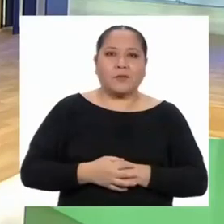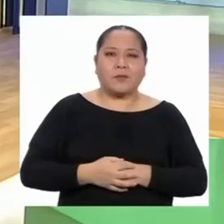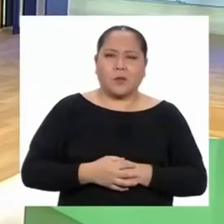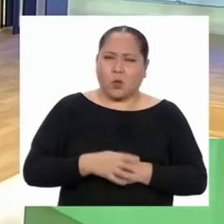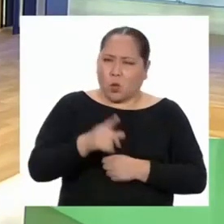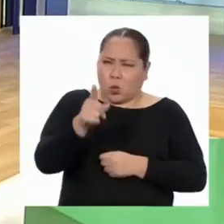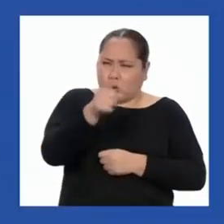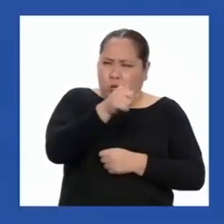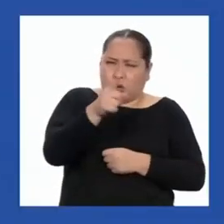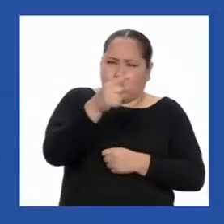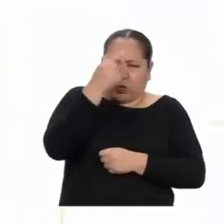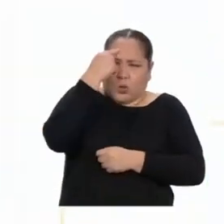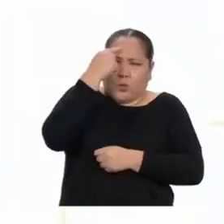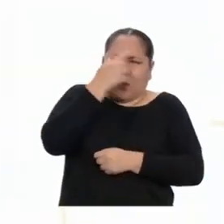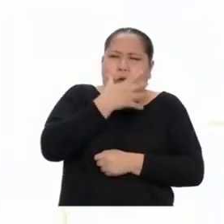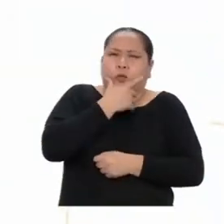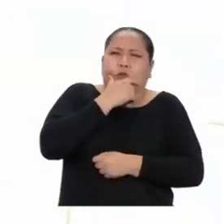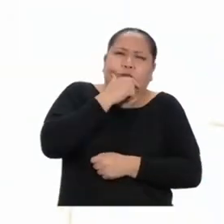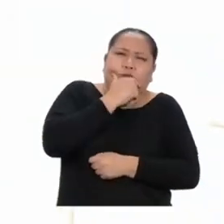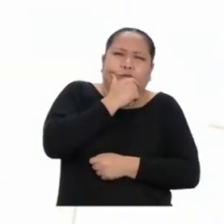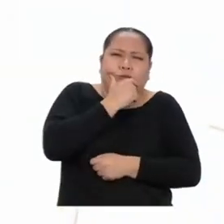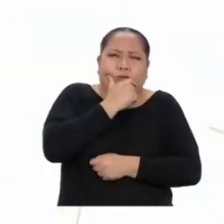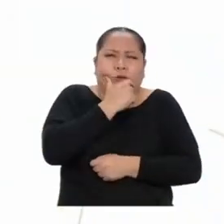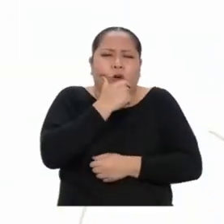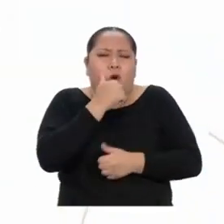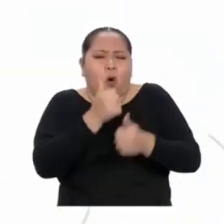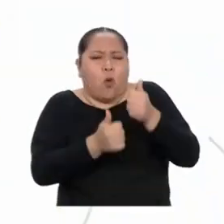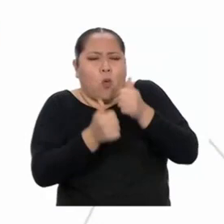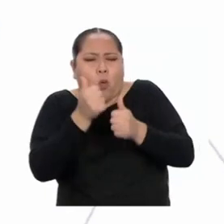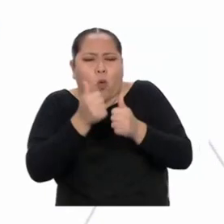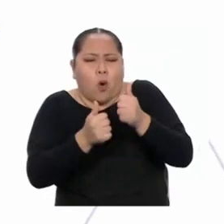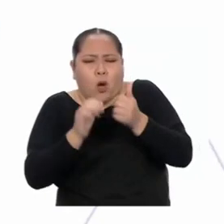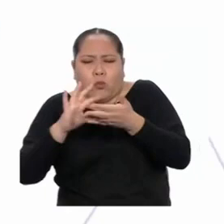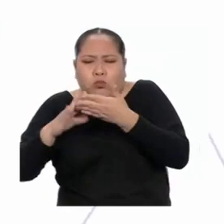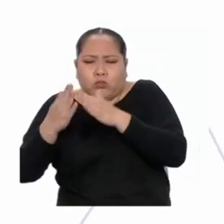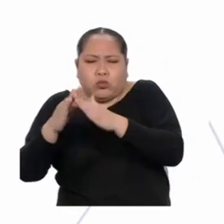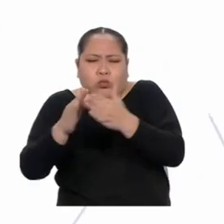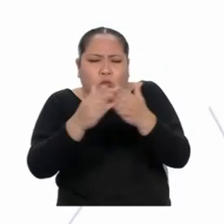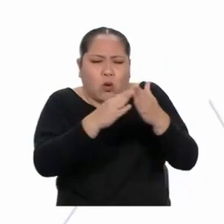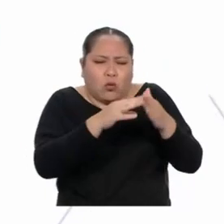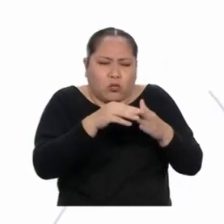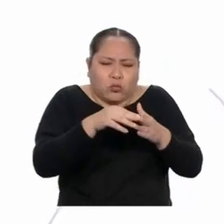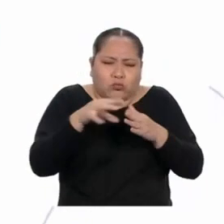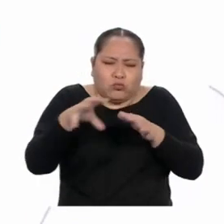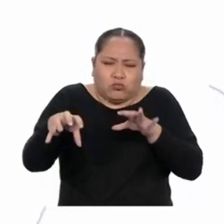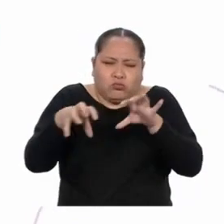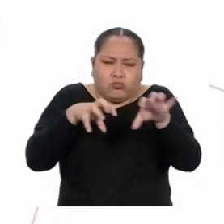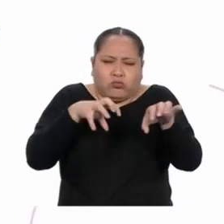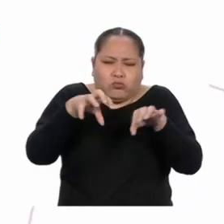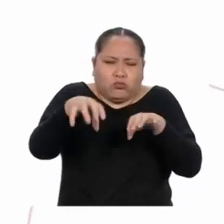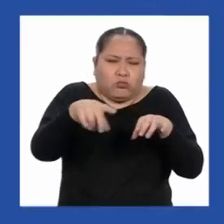qué opinan, colegas? ¿A qué población investigar?